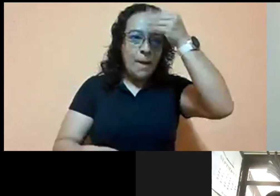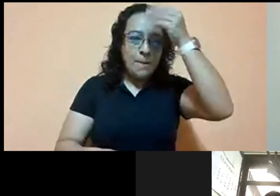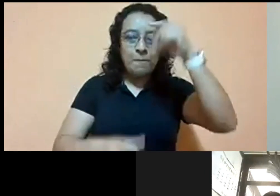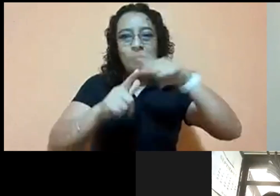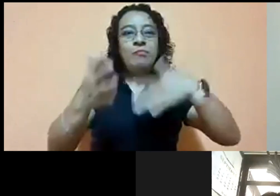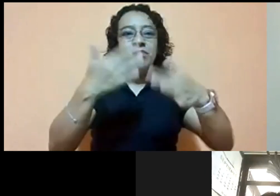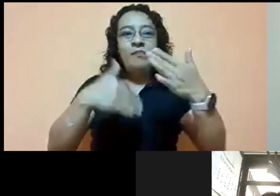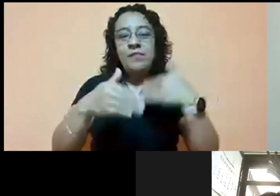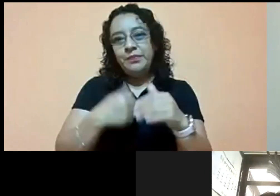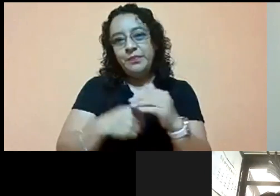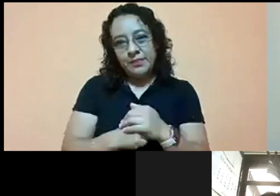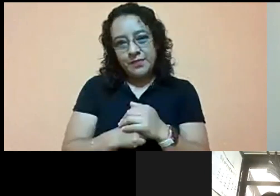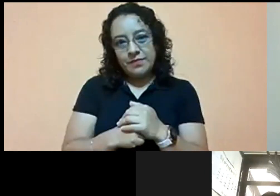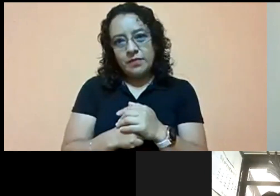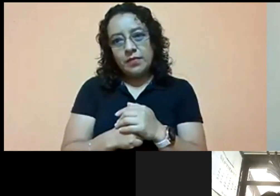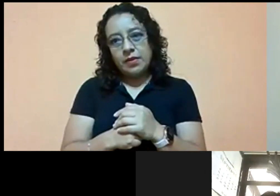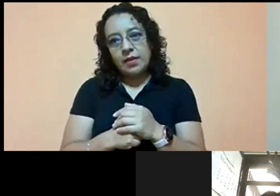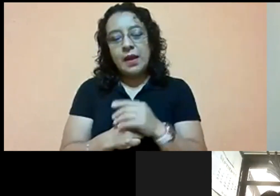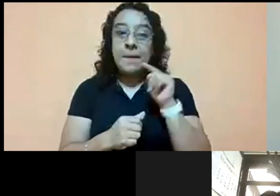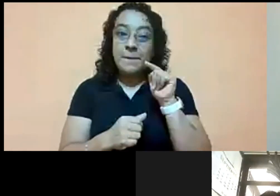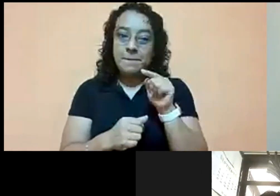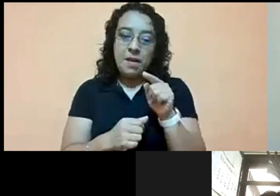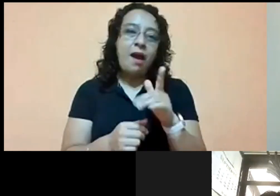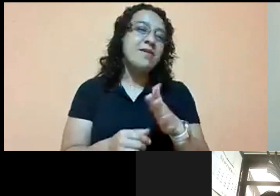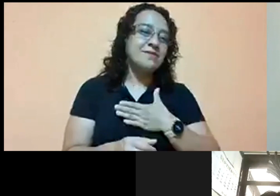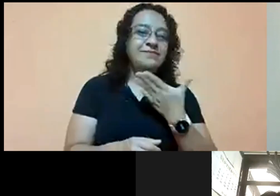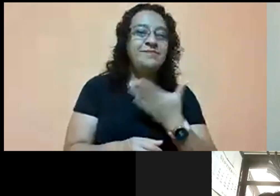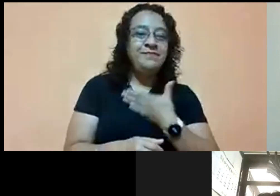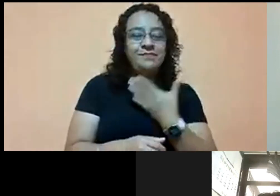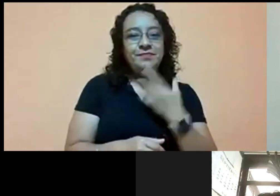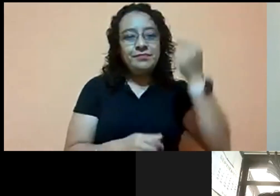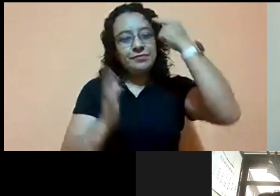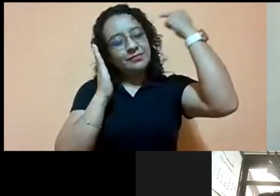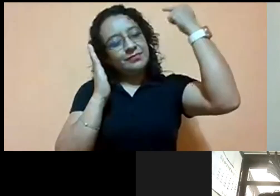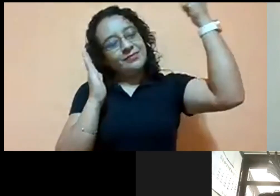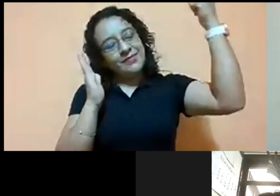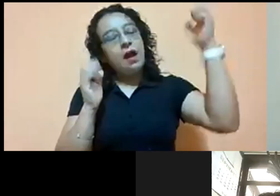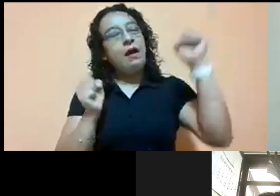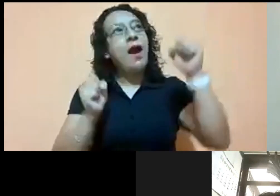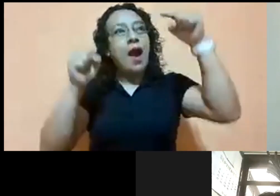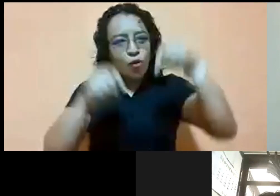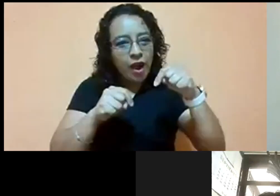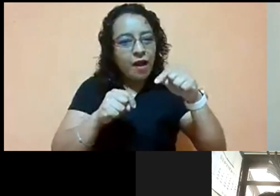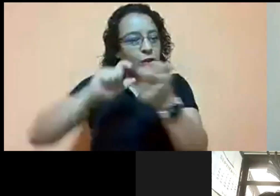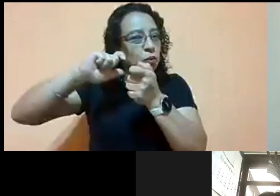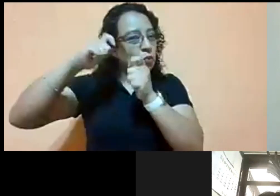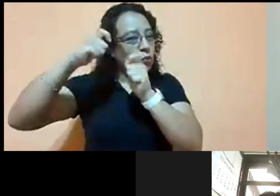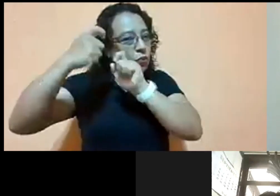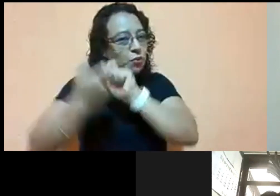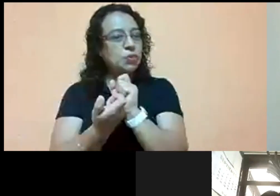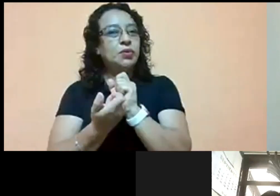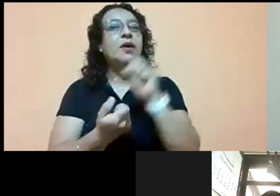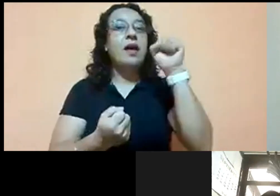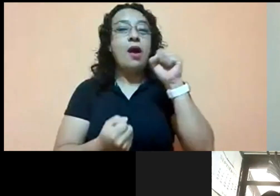que realmente habíamos soñado de hace mucho tiempo y ahora es una realidad. Ya tenemos el